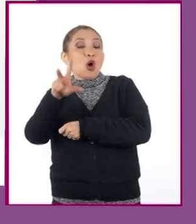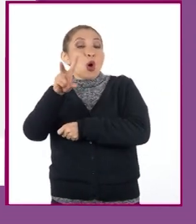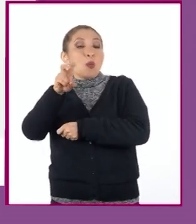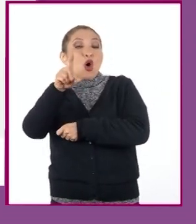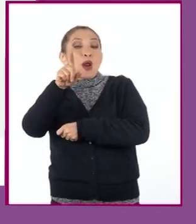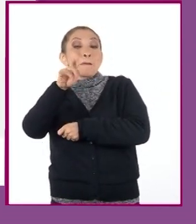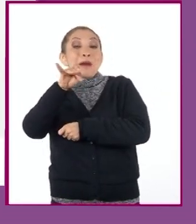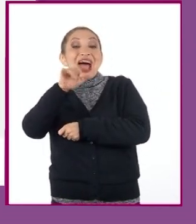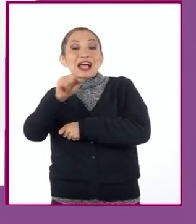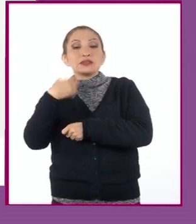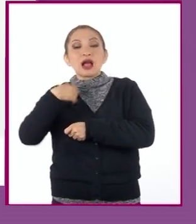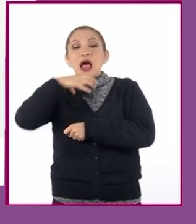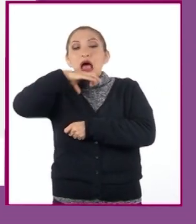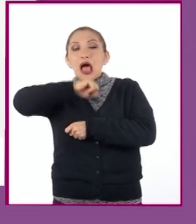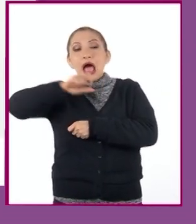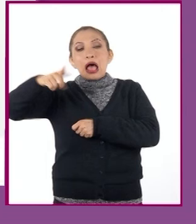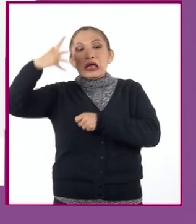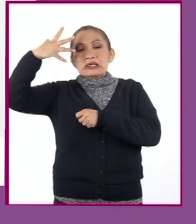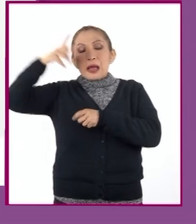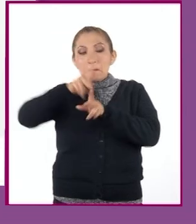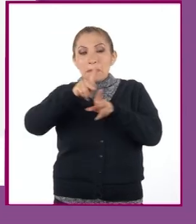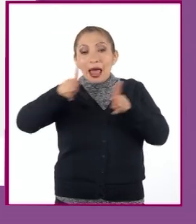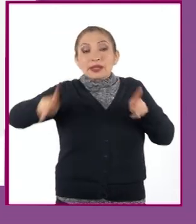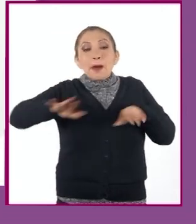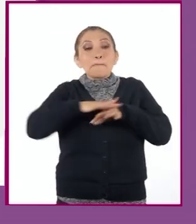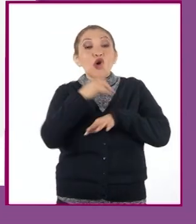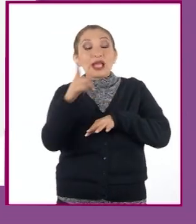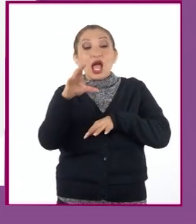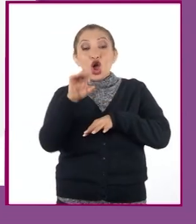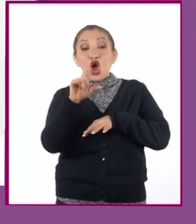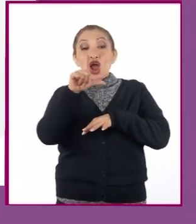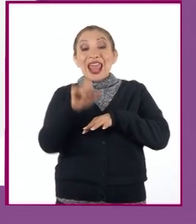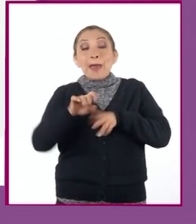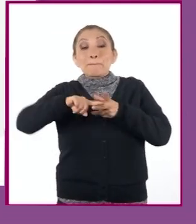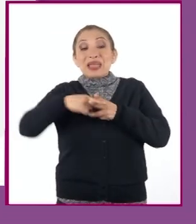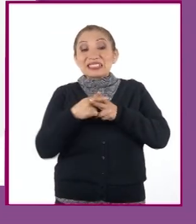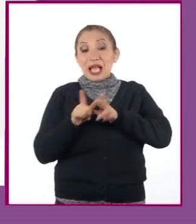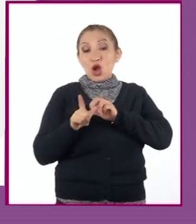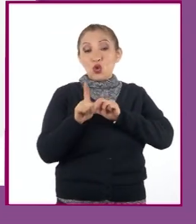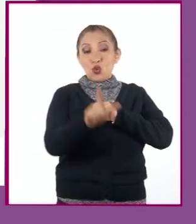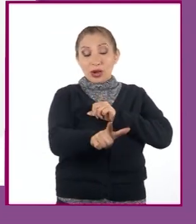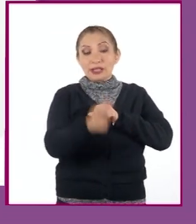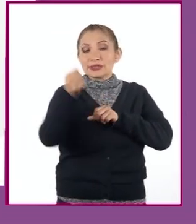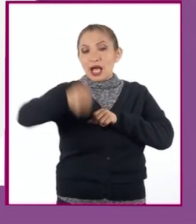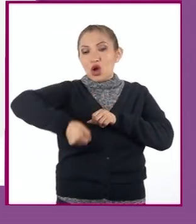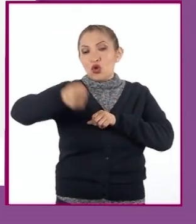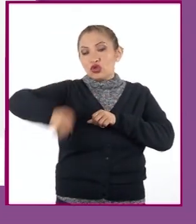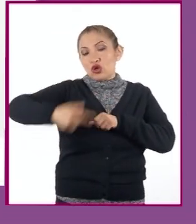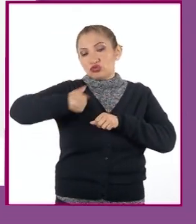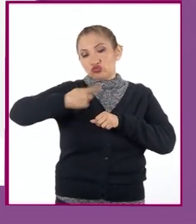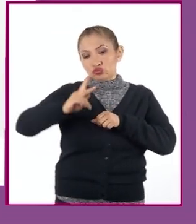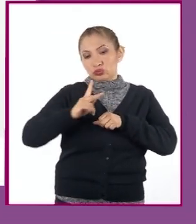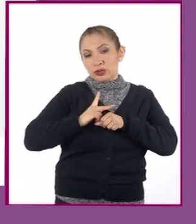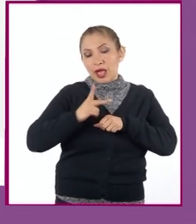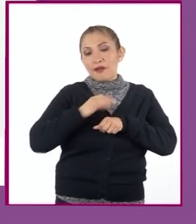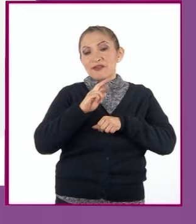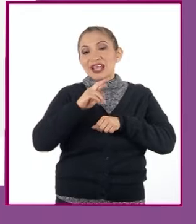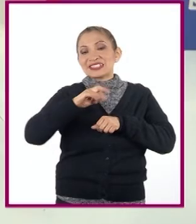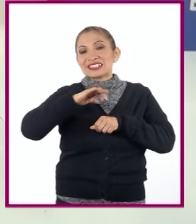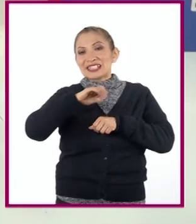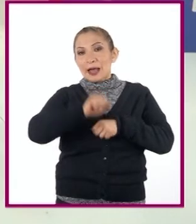no volváis insolados de la playa, porque el cole empieza el lunes. Saludos de tu colega